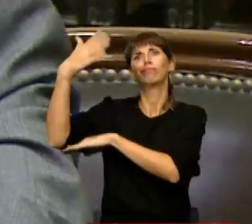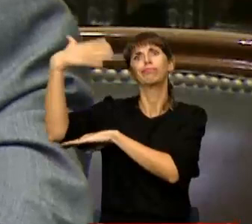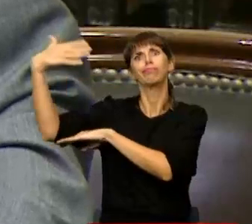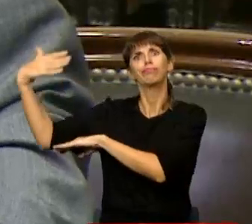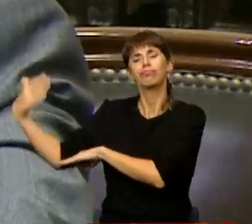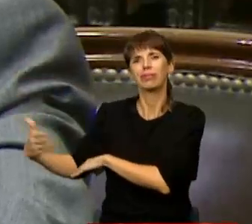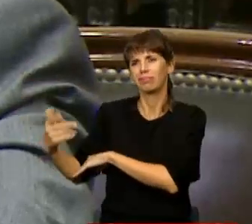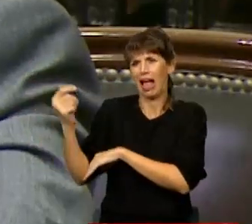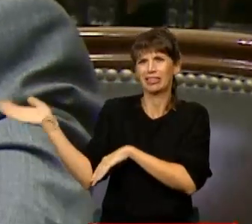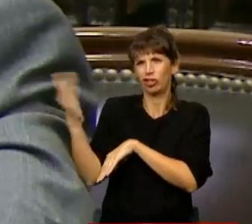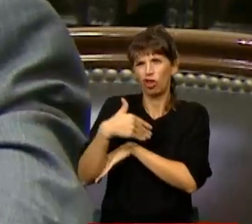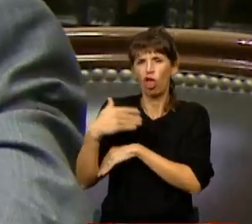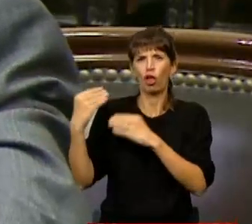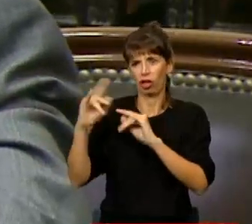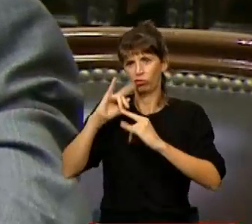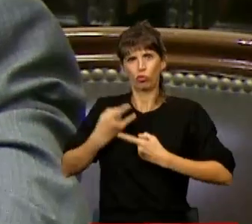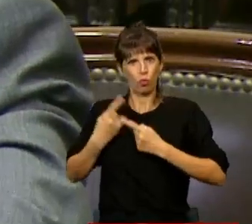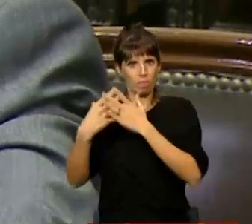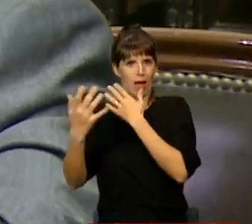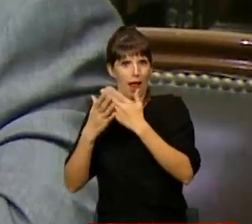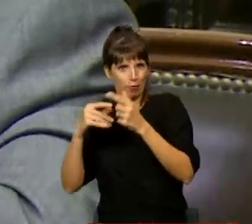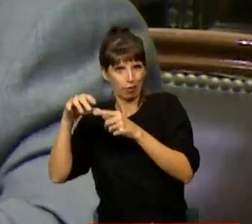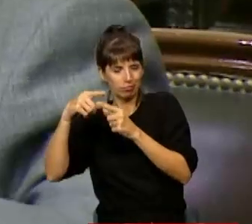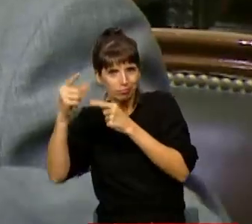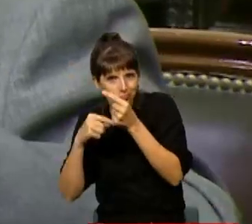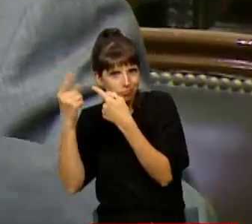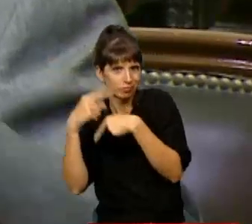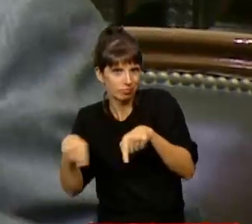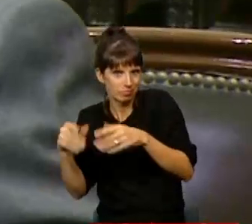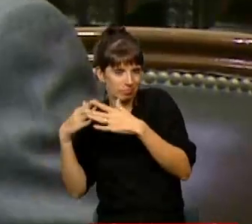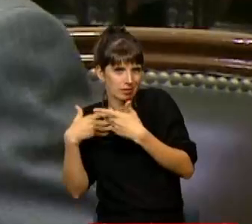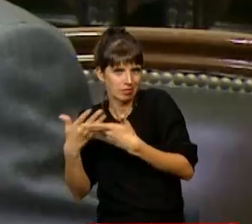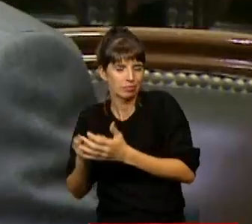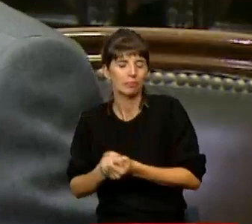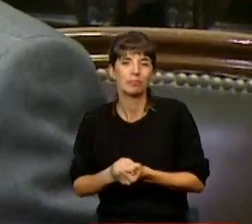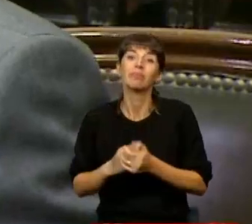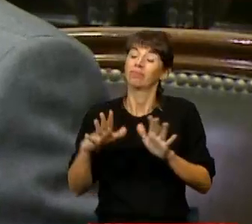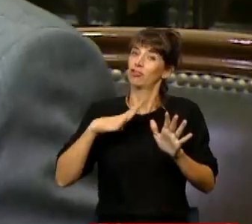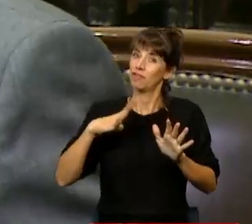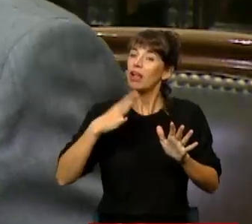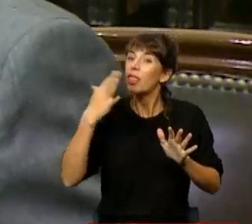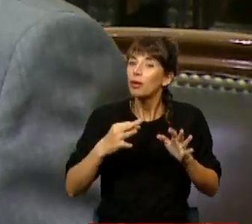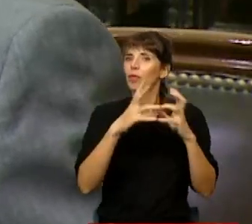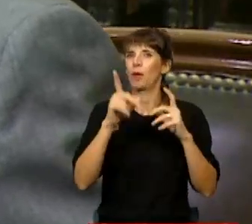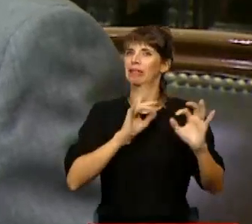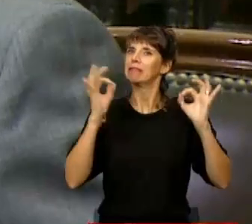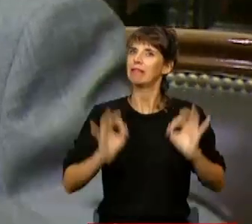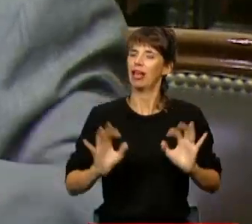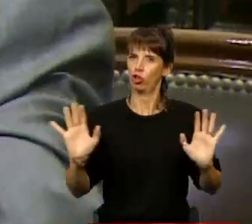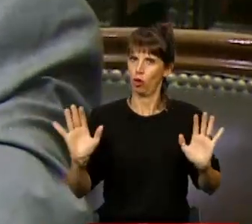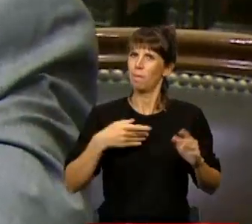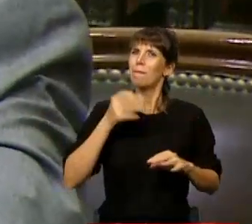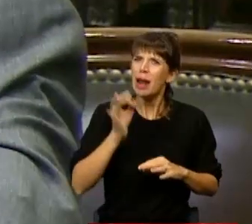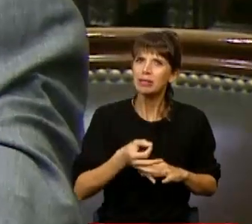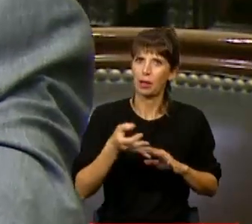el 95% de los casos eran autocultivadores. Entonces, Falta el debate serio para poder decir hasta qué punto